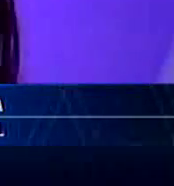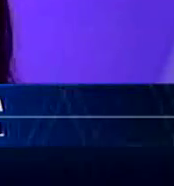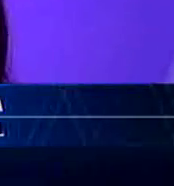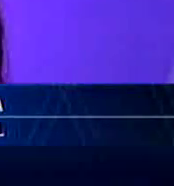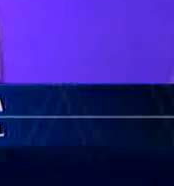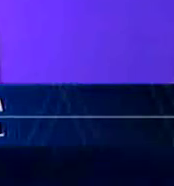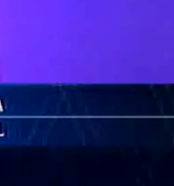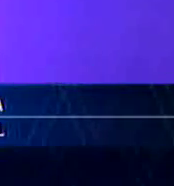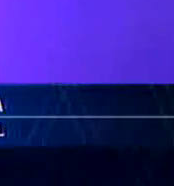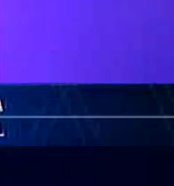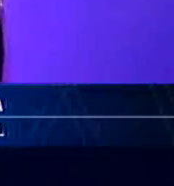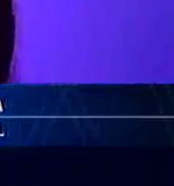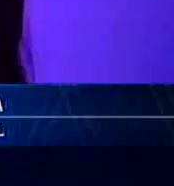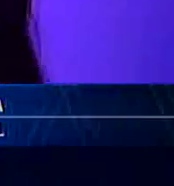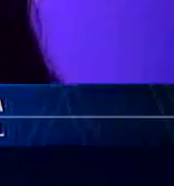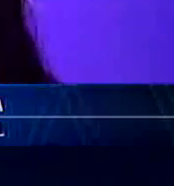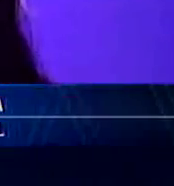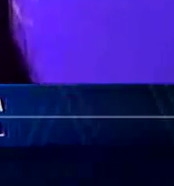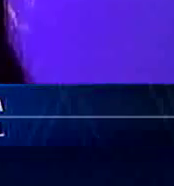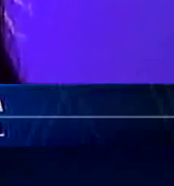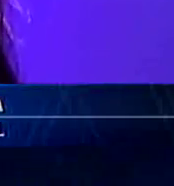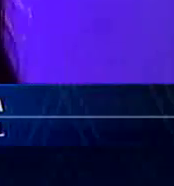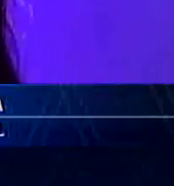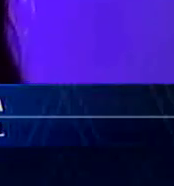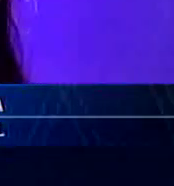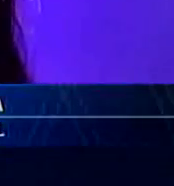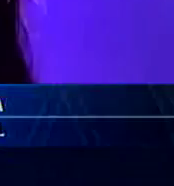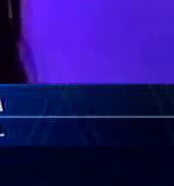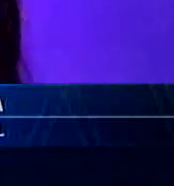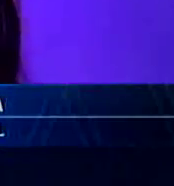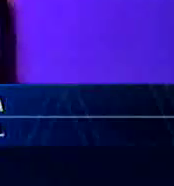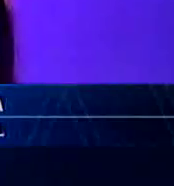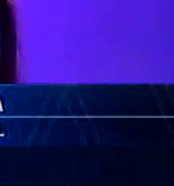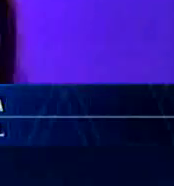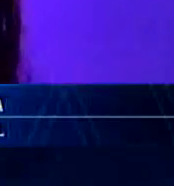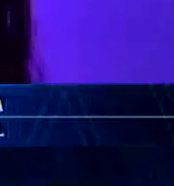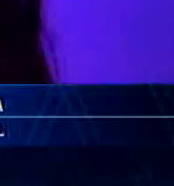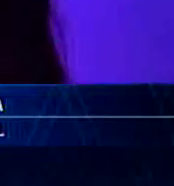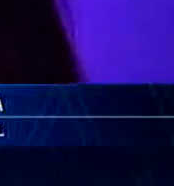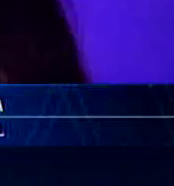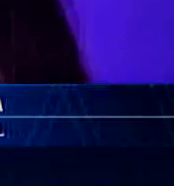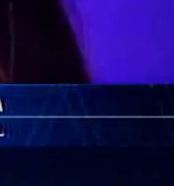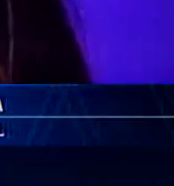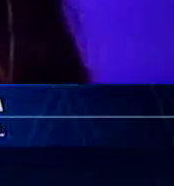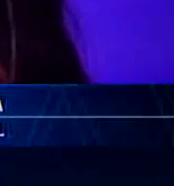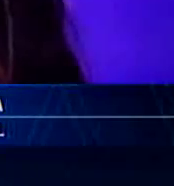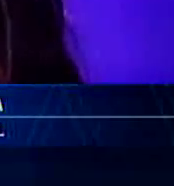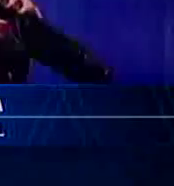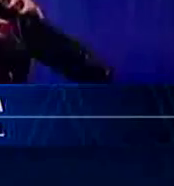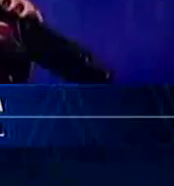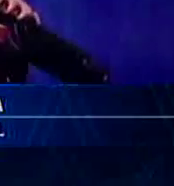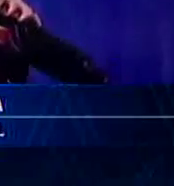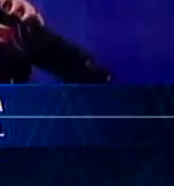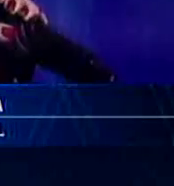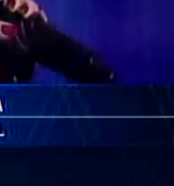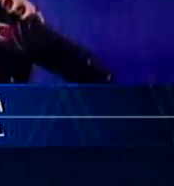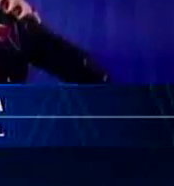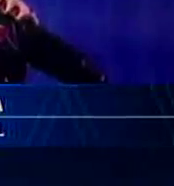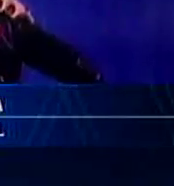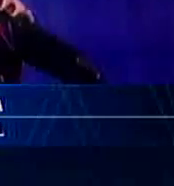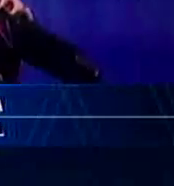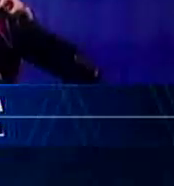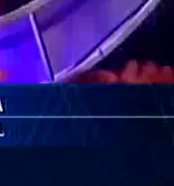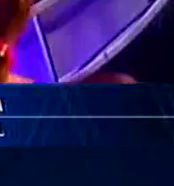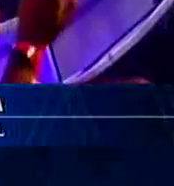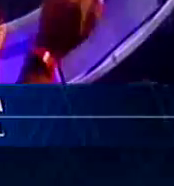que a Riri le gusta la salsa Maggi, el curry y las semillas de comino. Desayuna normalmente claras de huevo, acompañadas de una rebanada de pan tostado y